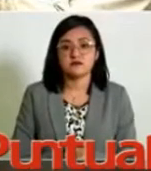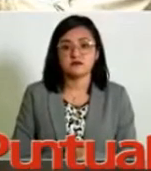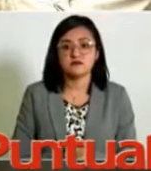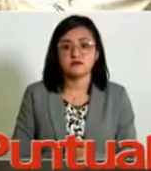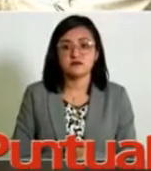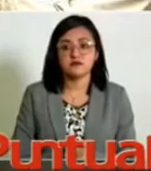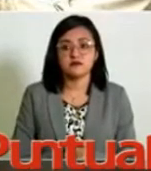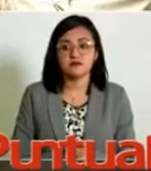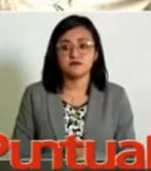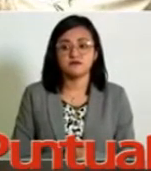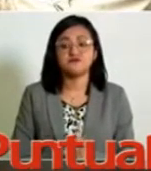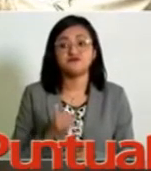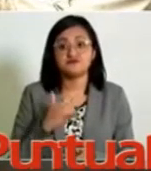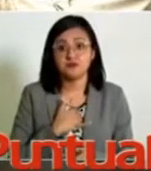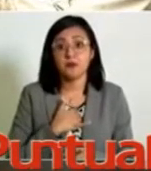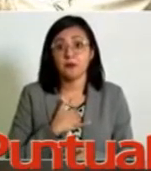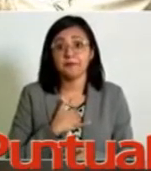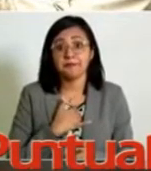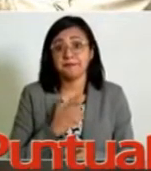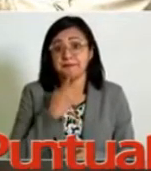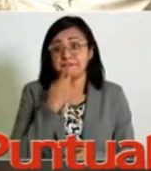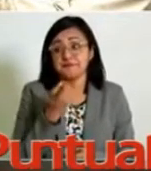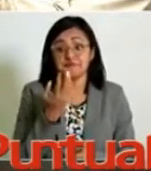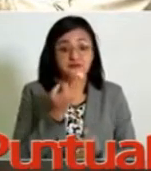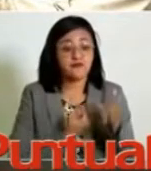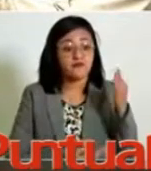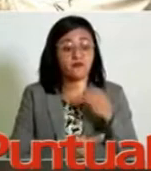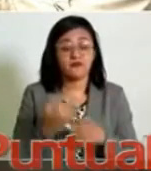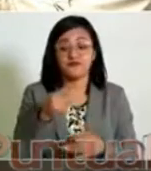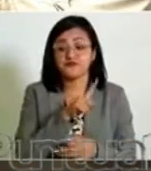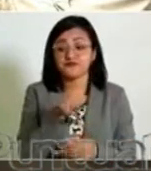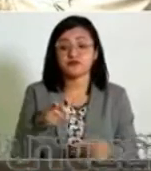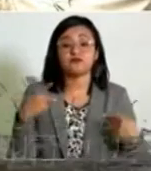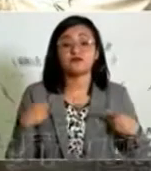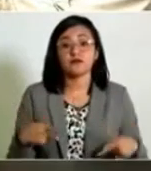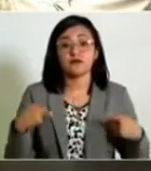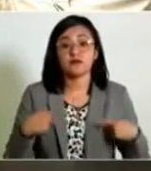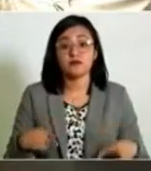yo le digo a todos los agraviados